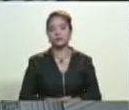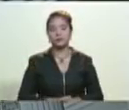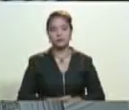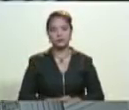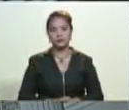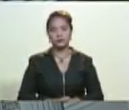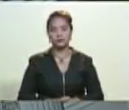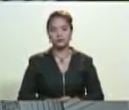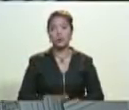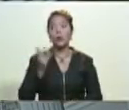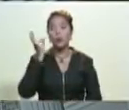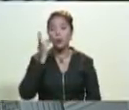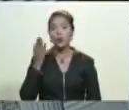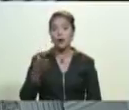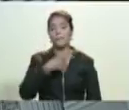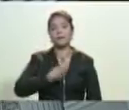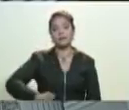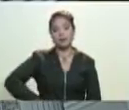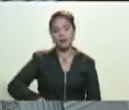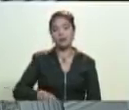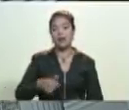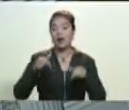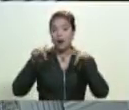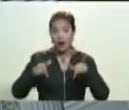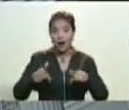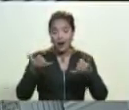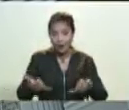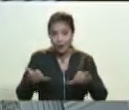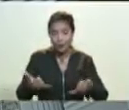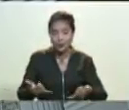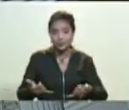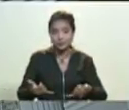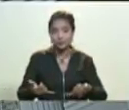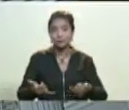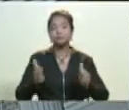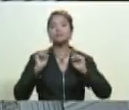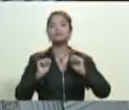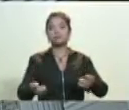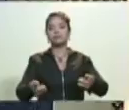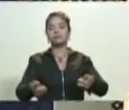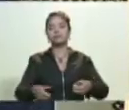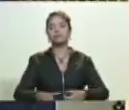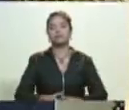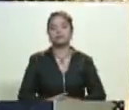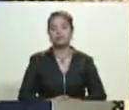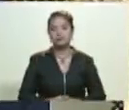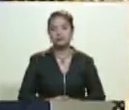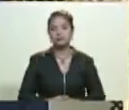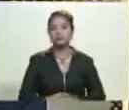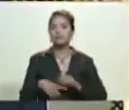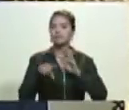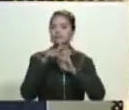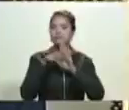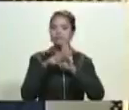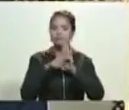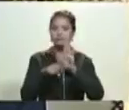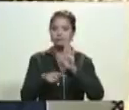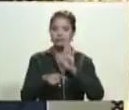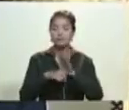1999. Ciudadana Presidenta, a partir de este momento entra en vigencia el reglamento